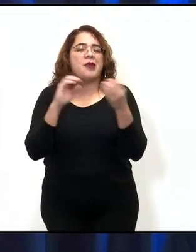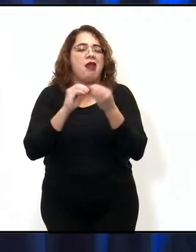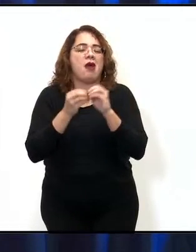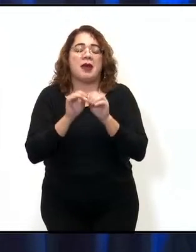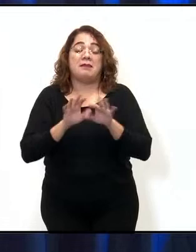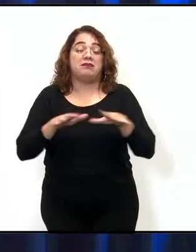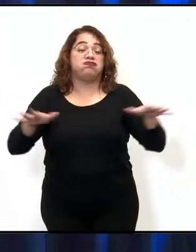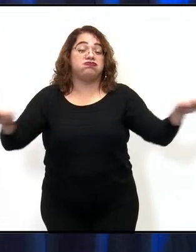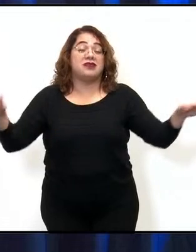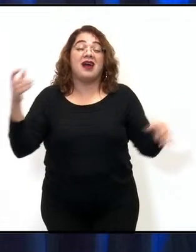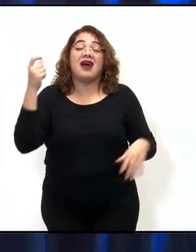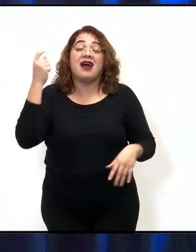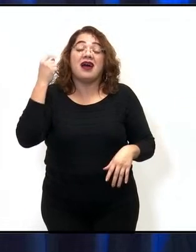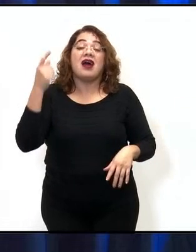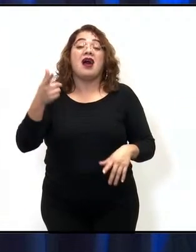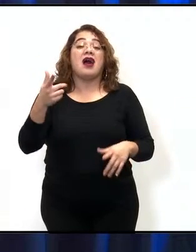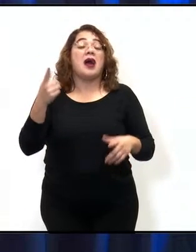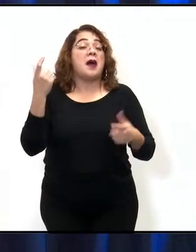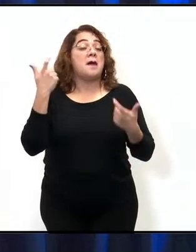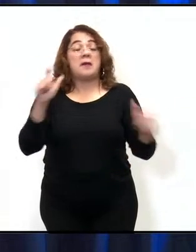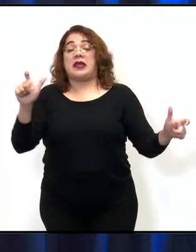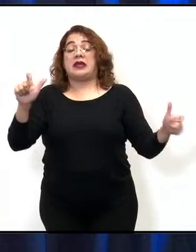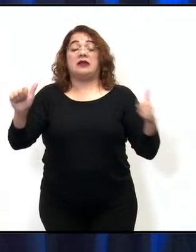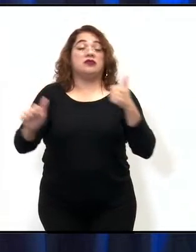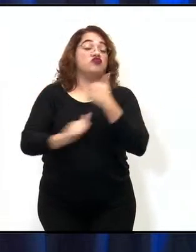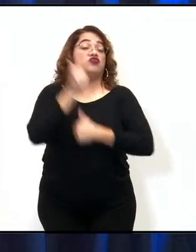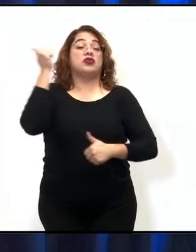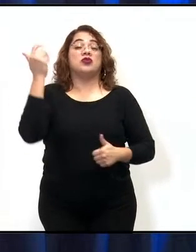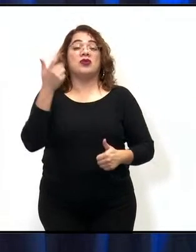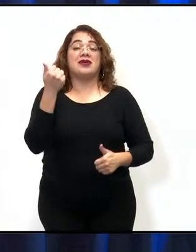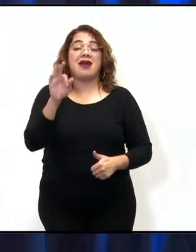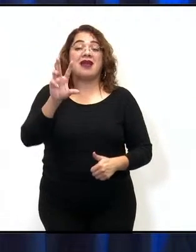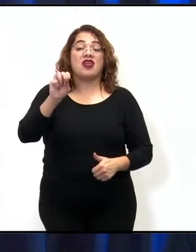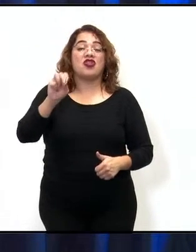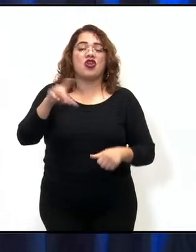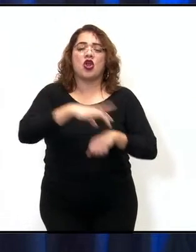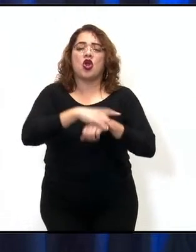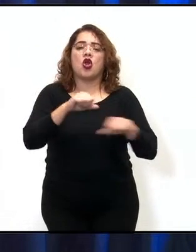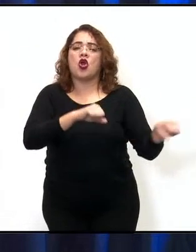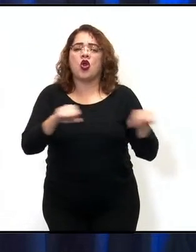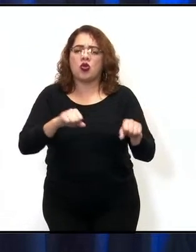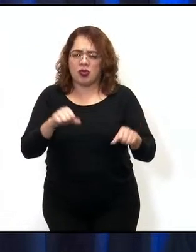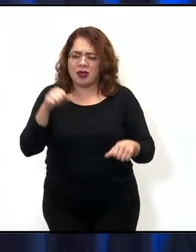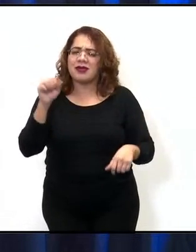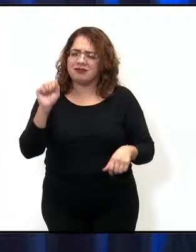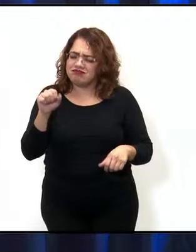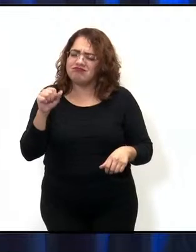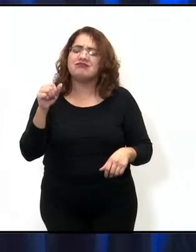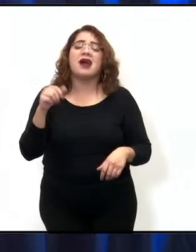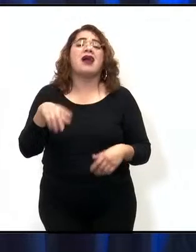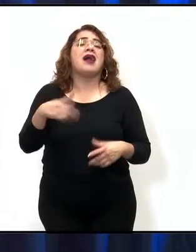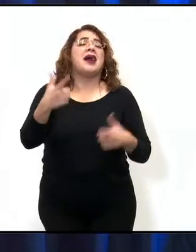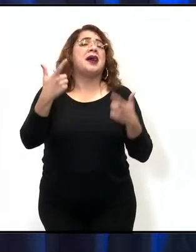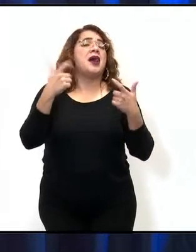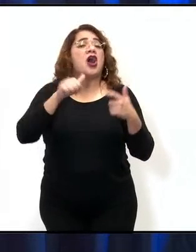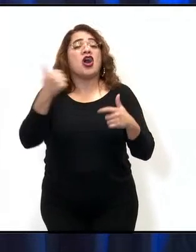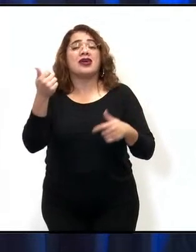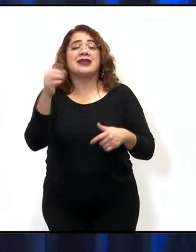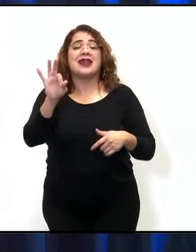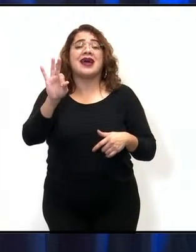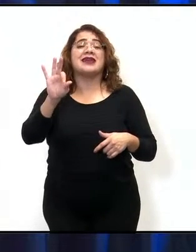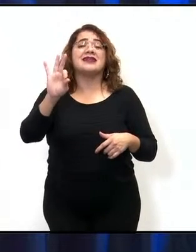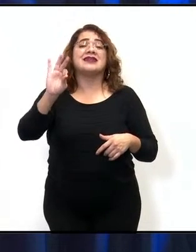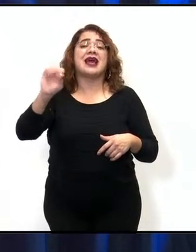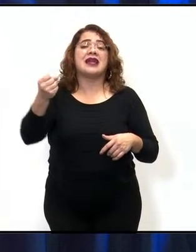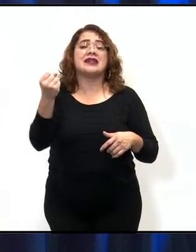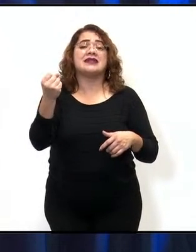el terremoto de 1930, ni la violencia que estaba incrementada en los 90s, tomó